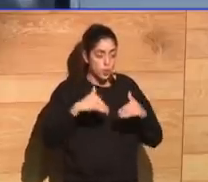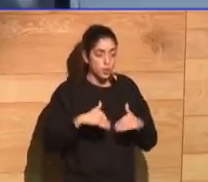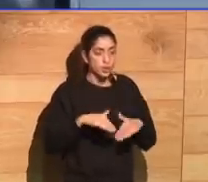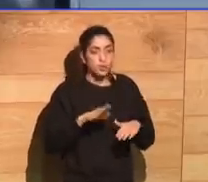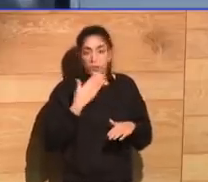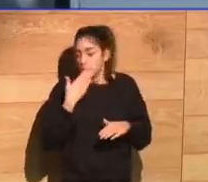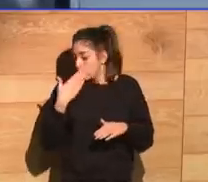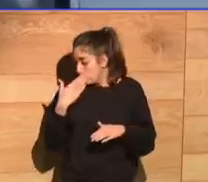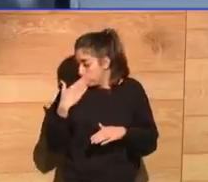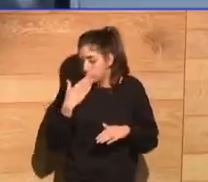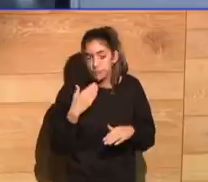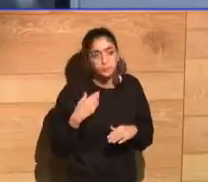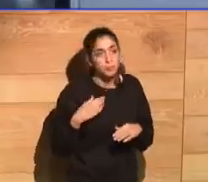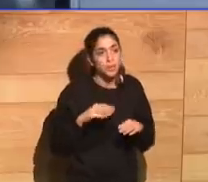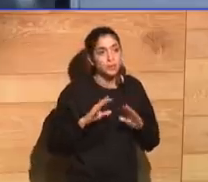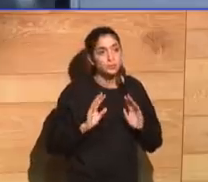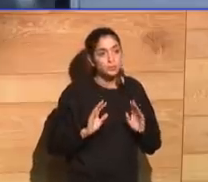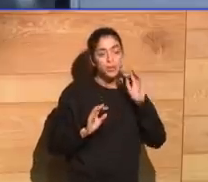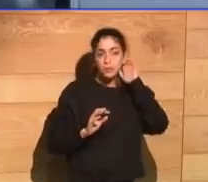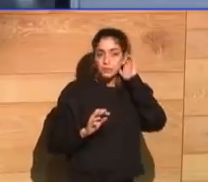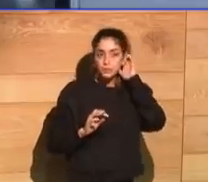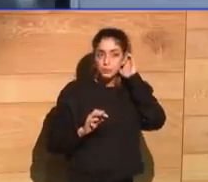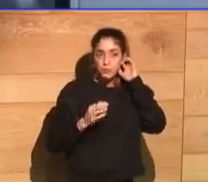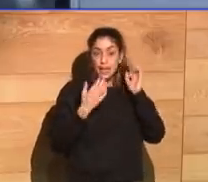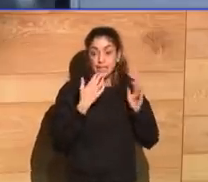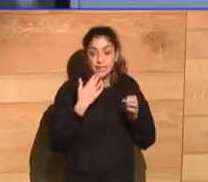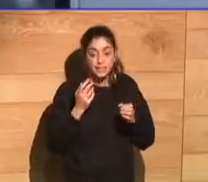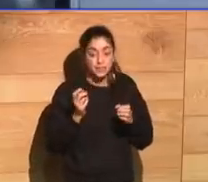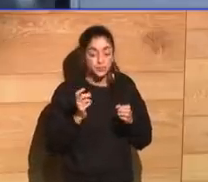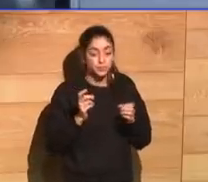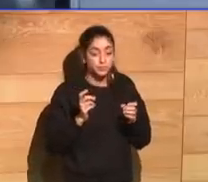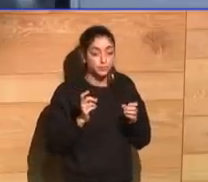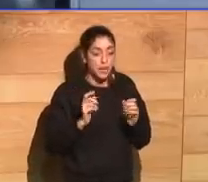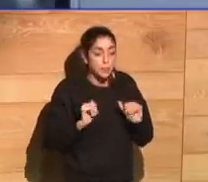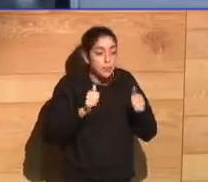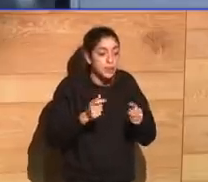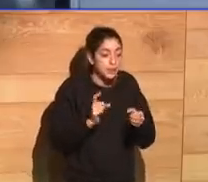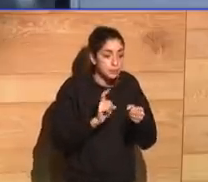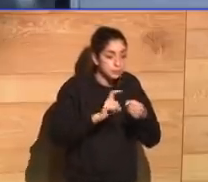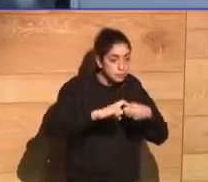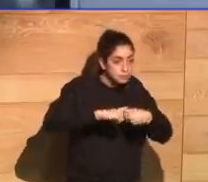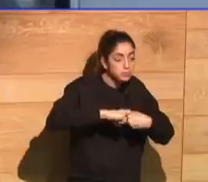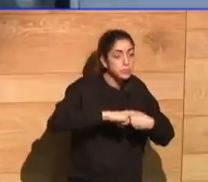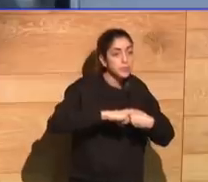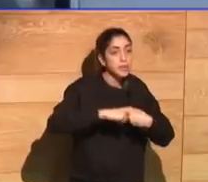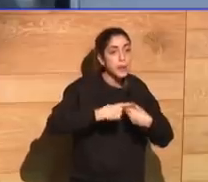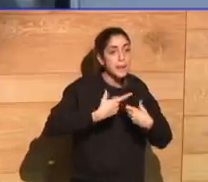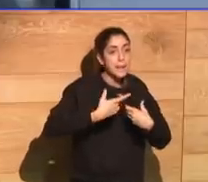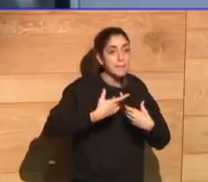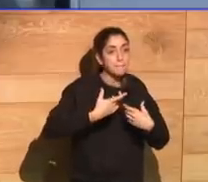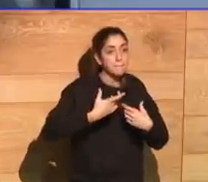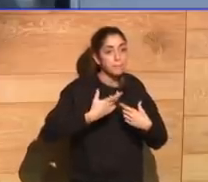y conforme él empieza a involucrarse, precisamente también tiene que ver con el reboot, con este reboot suave, con